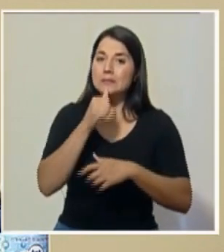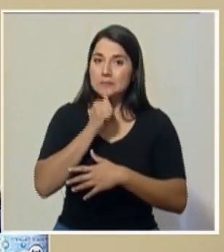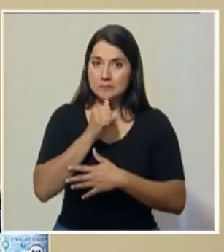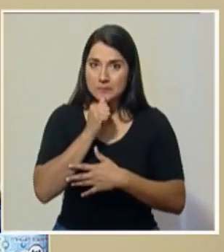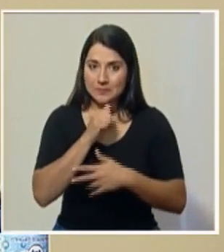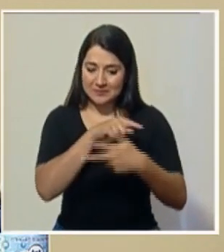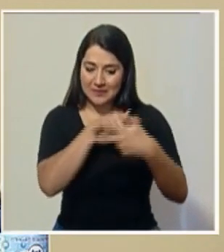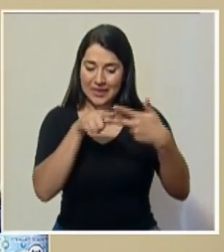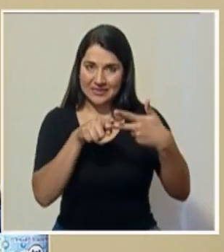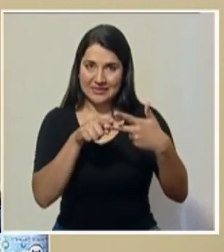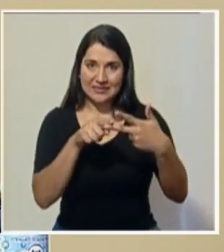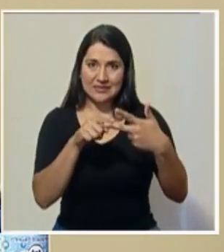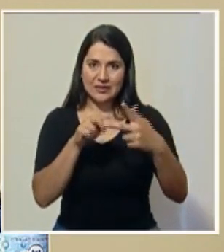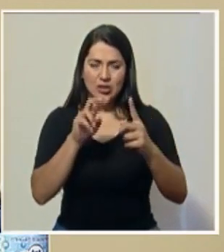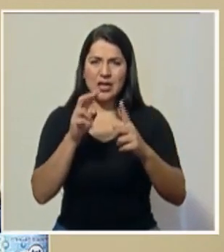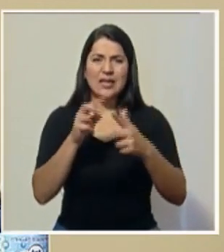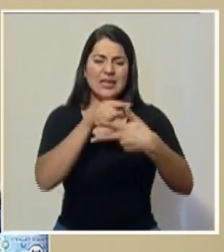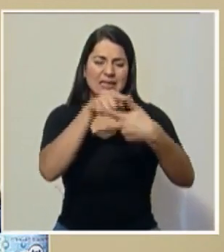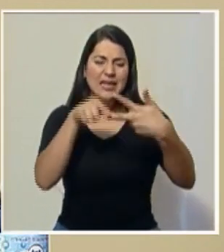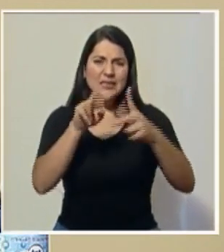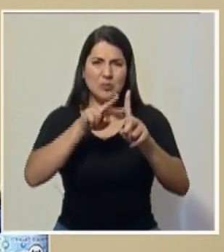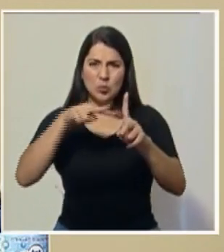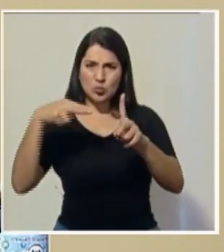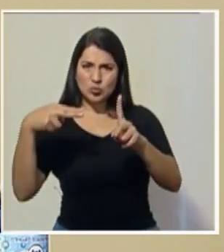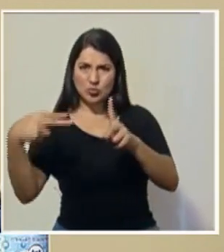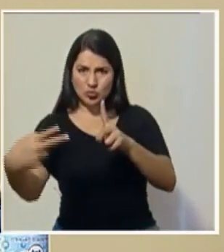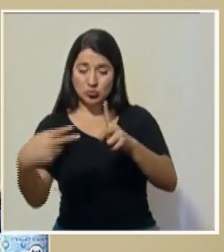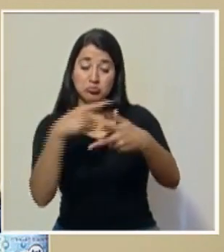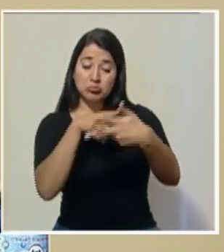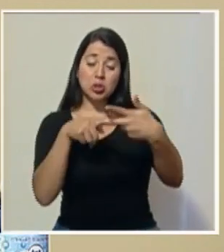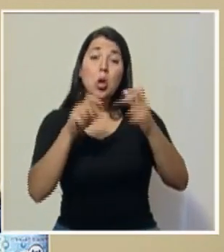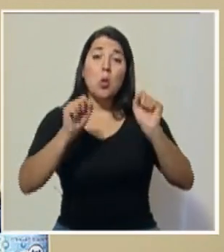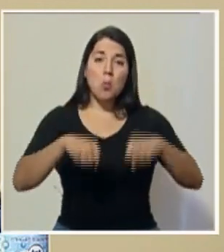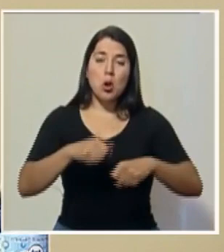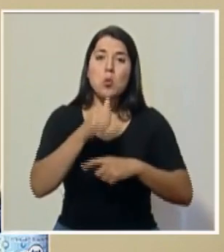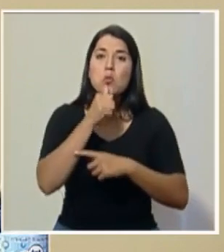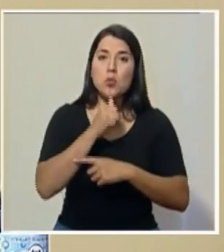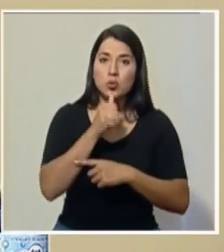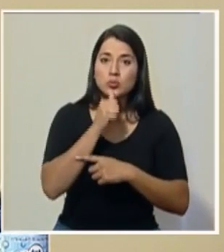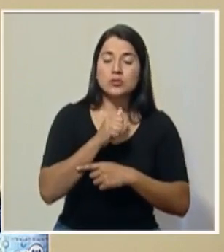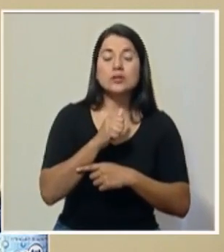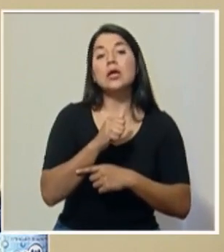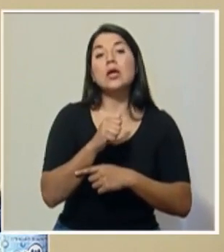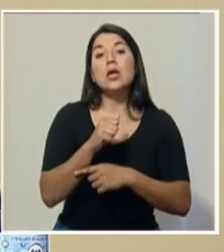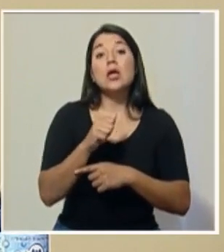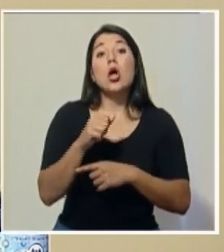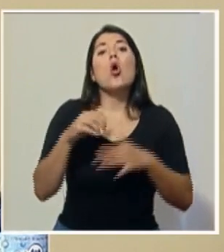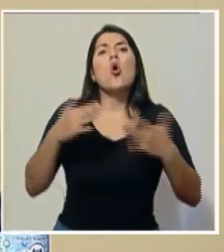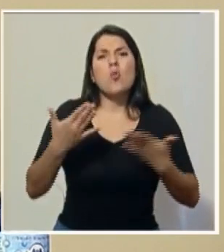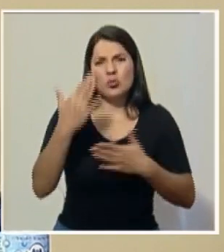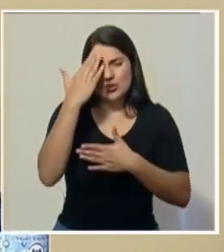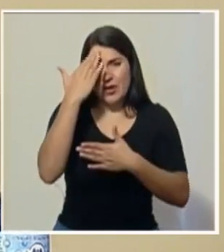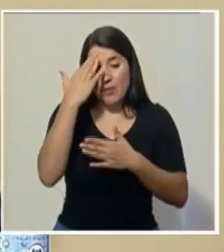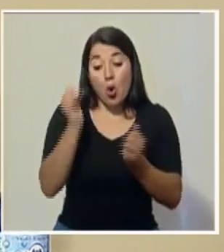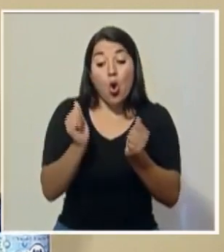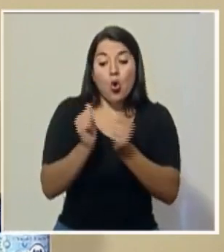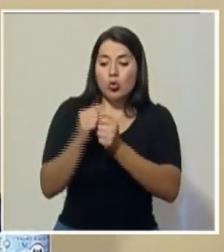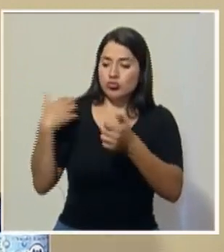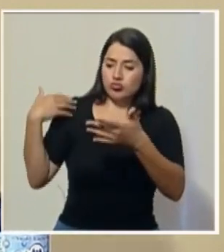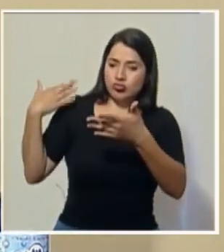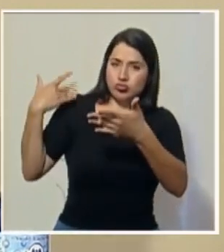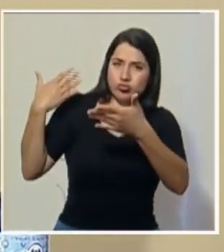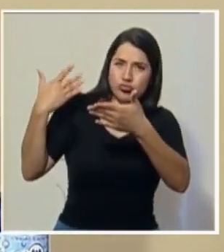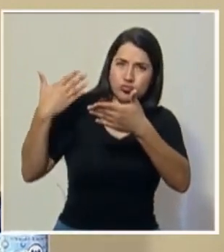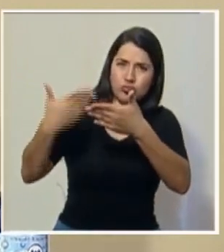indicaba anteriormente, tomados desde el punto de vista científico y con base en la experiencia de todo el comportamiento de distanciamiento que hemos visto en las semanas y meses